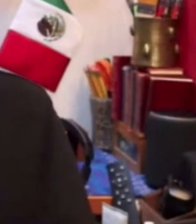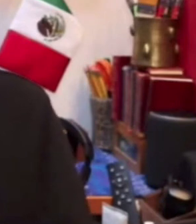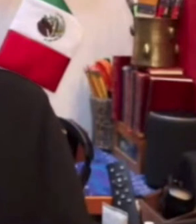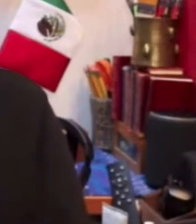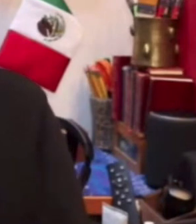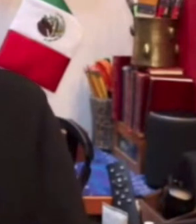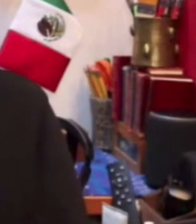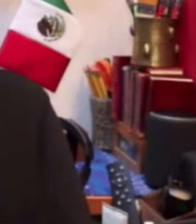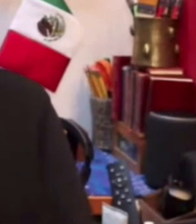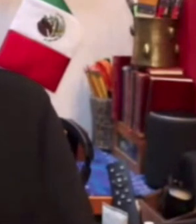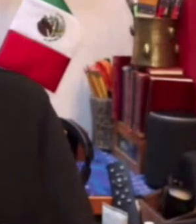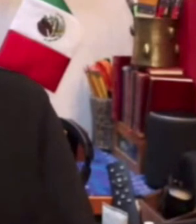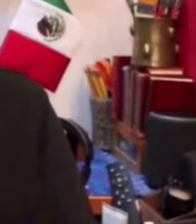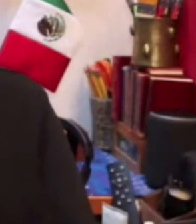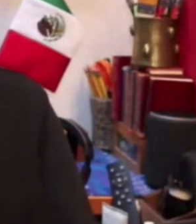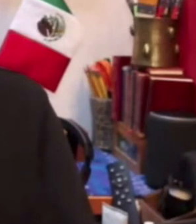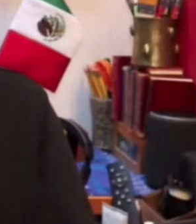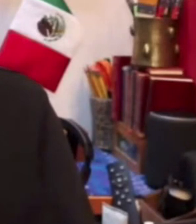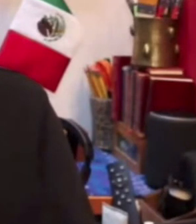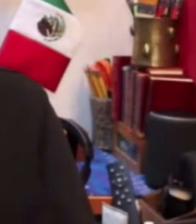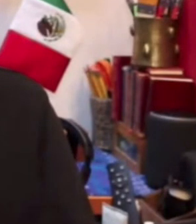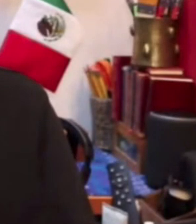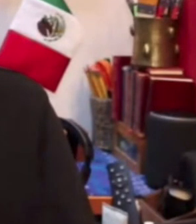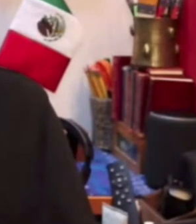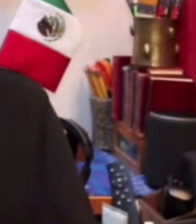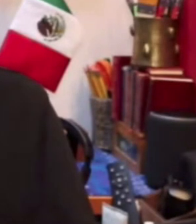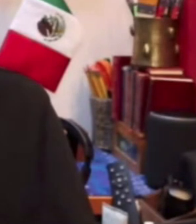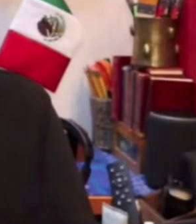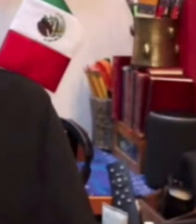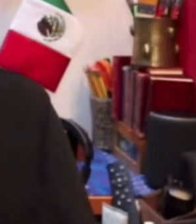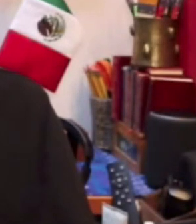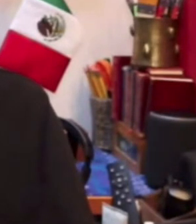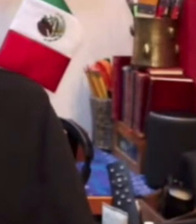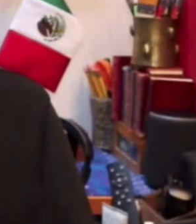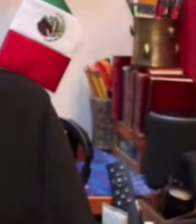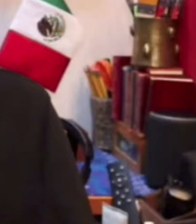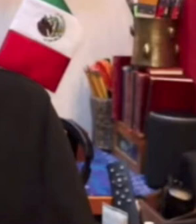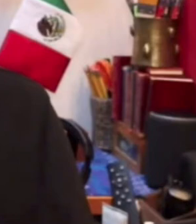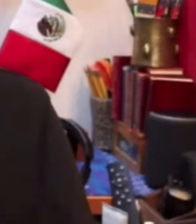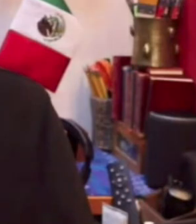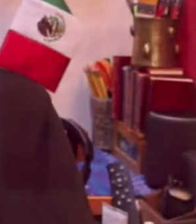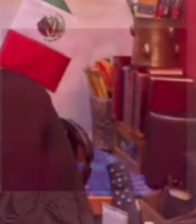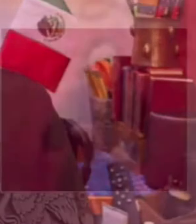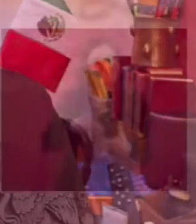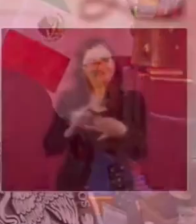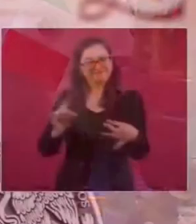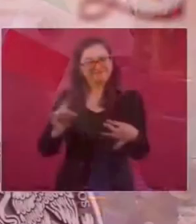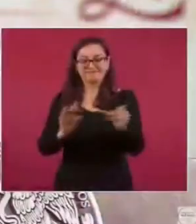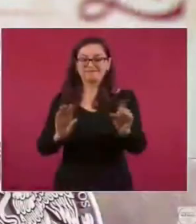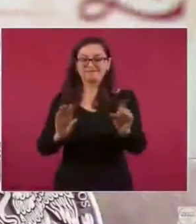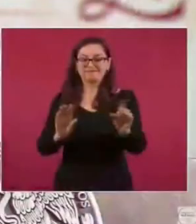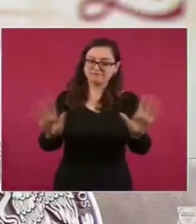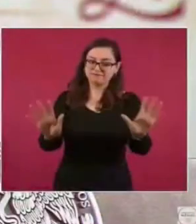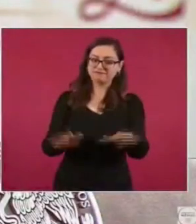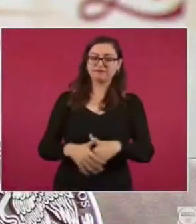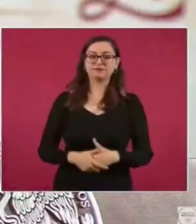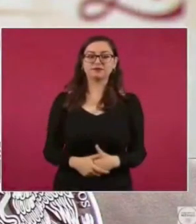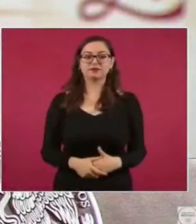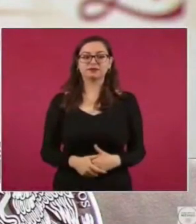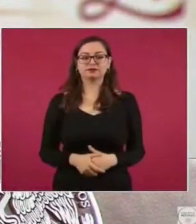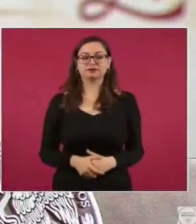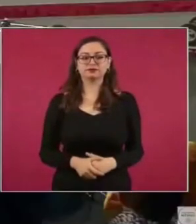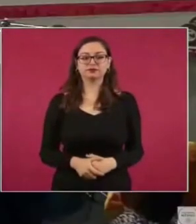aseguran que es porque en este proceso quien está llevando la batuta es el secretario de